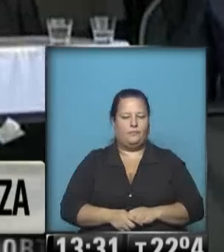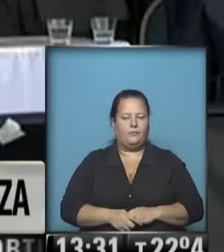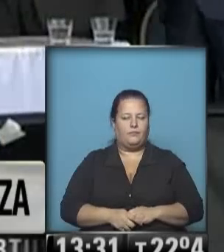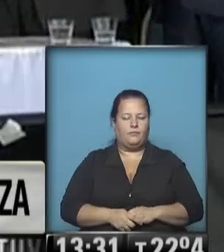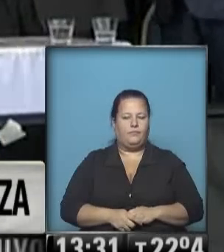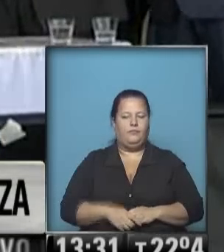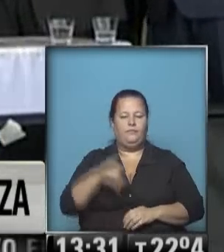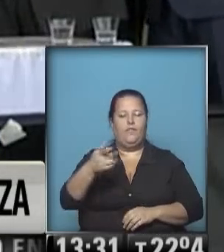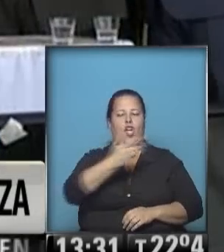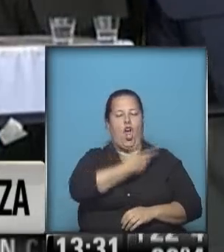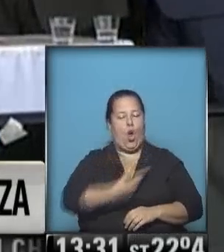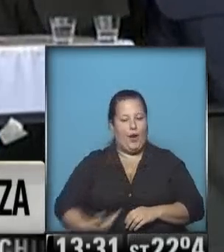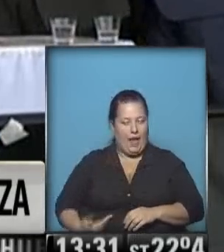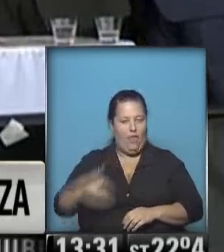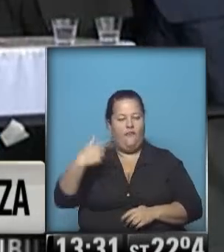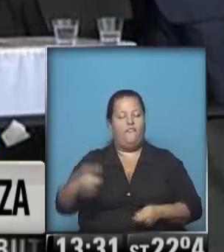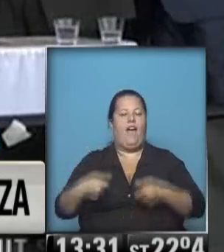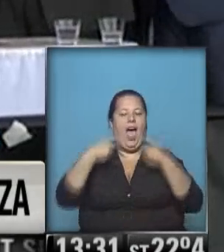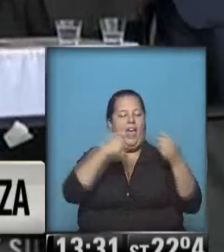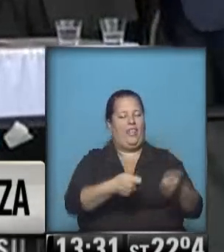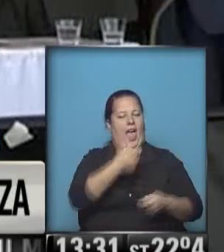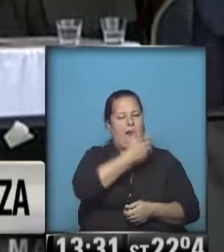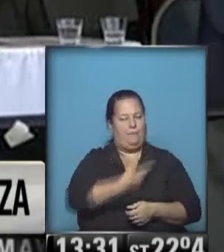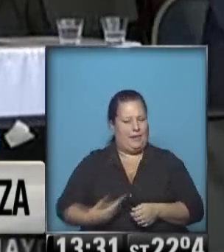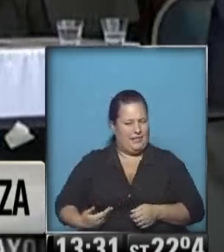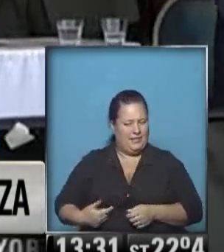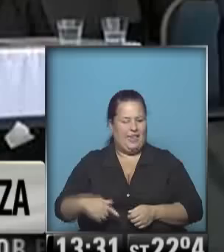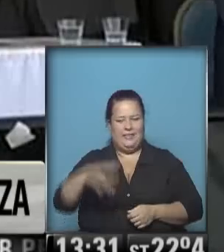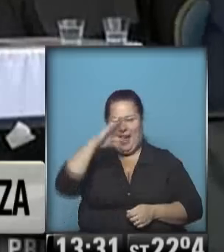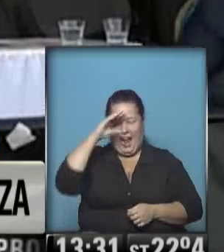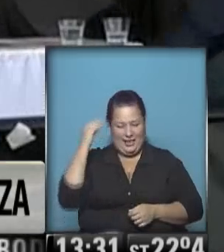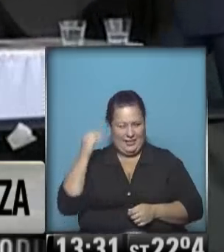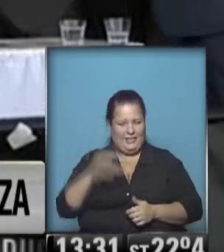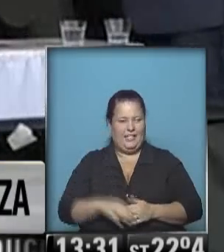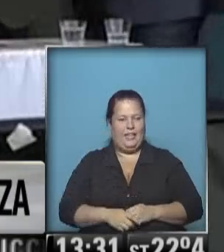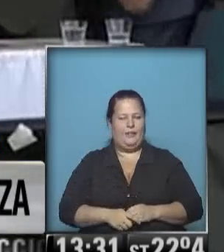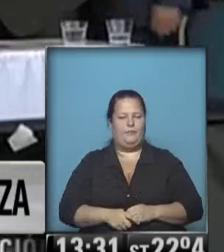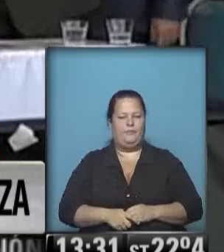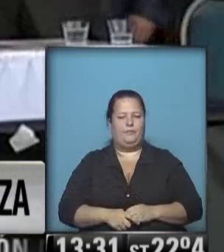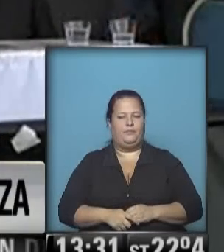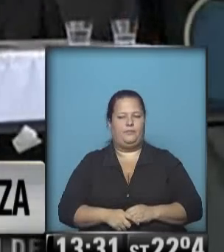El señor gobernador hará entrega a la presidenta de la Nación.